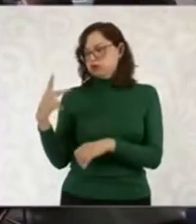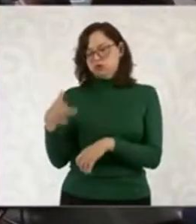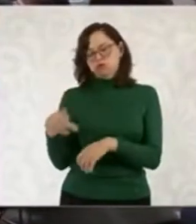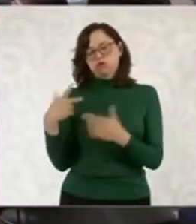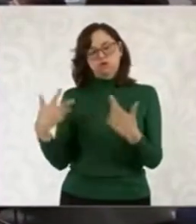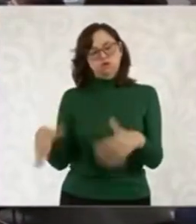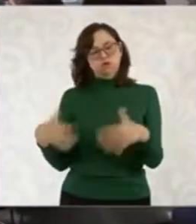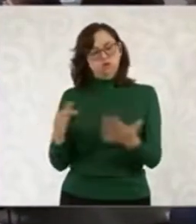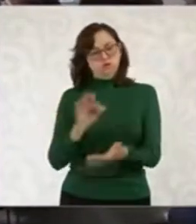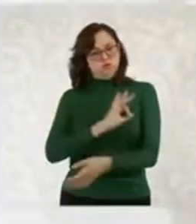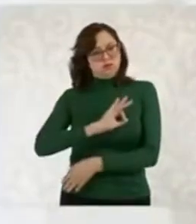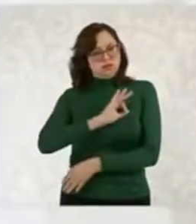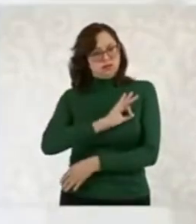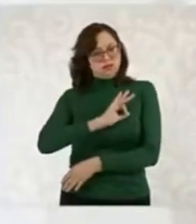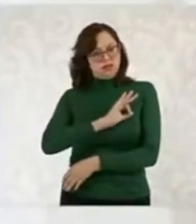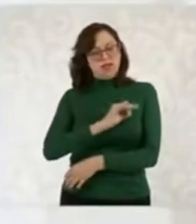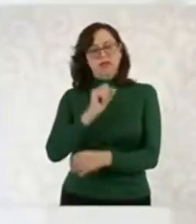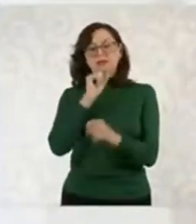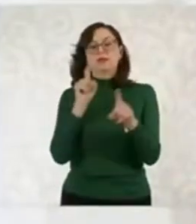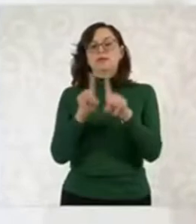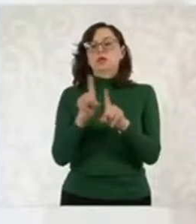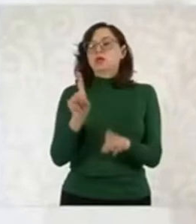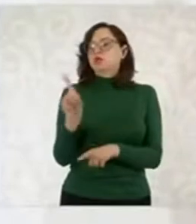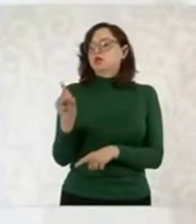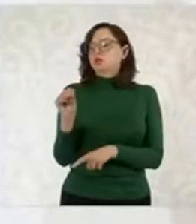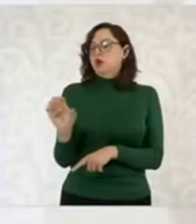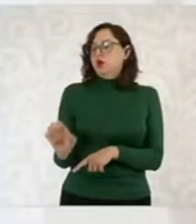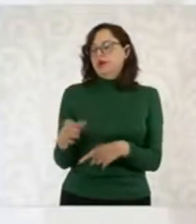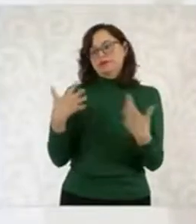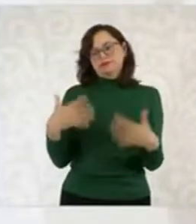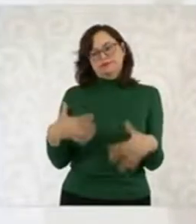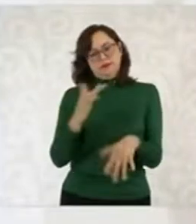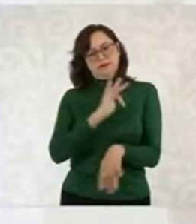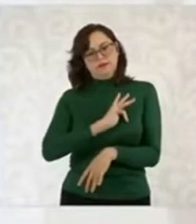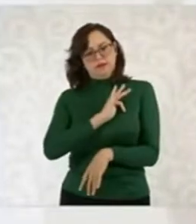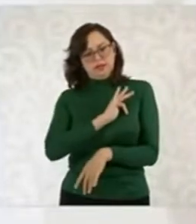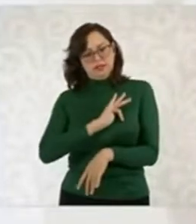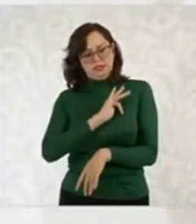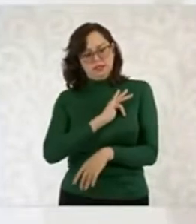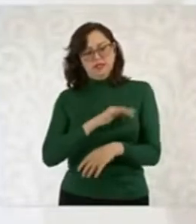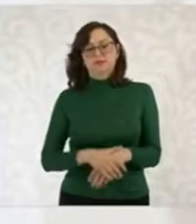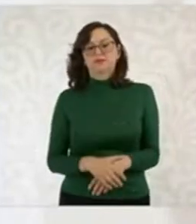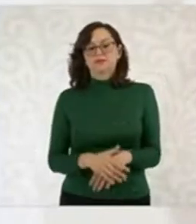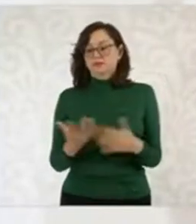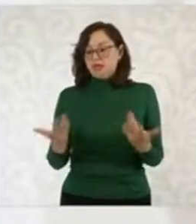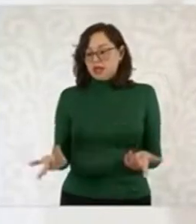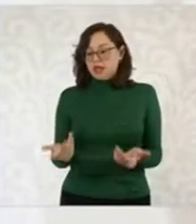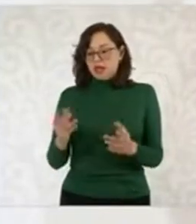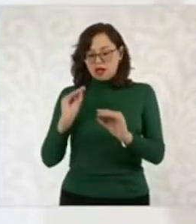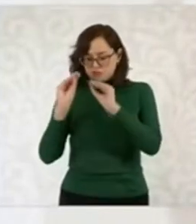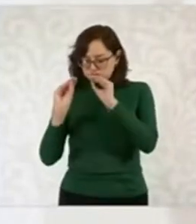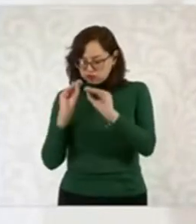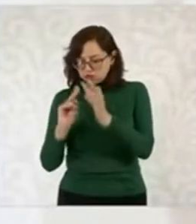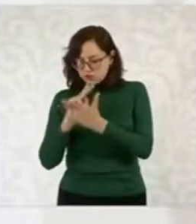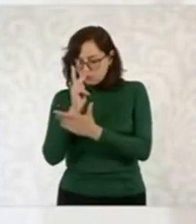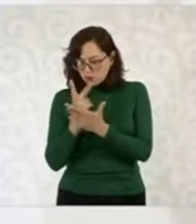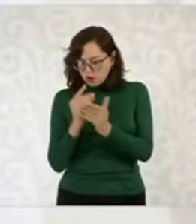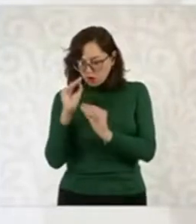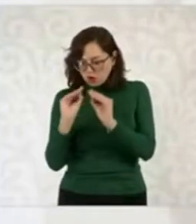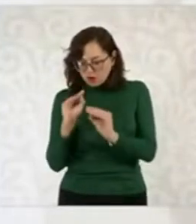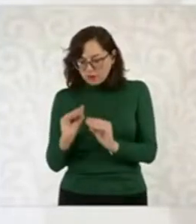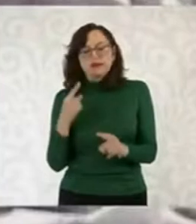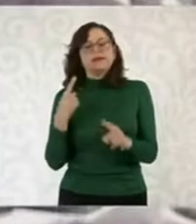porque se diseñó un esquema y además se hizo en acuerdo con las plataformas y con los